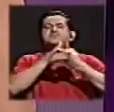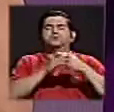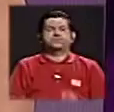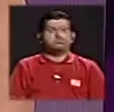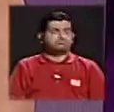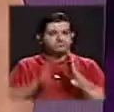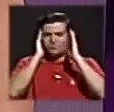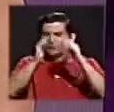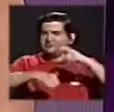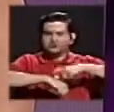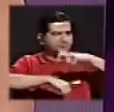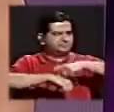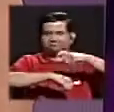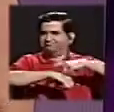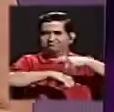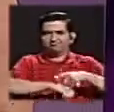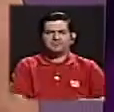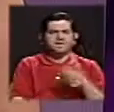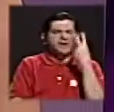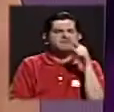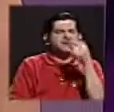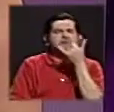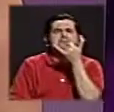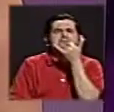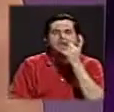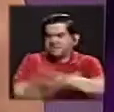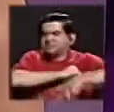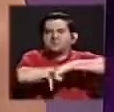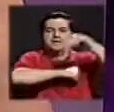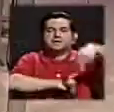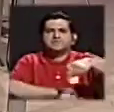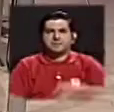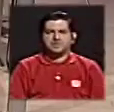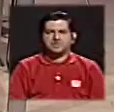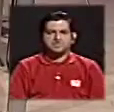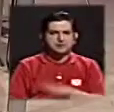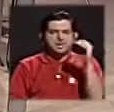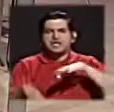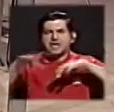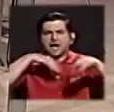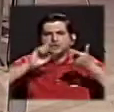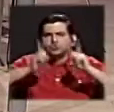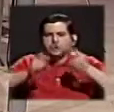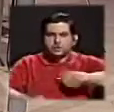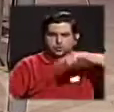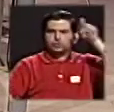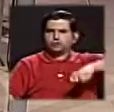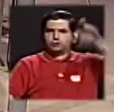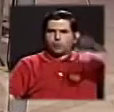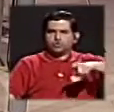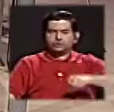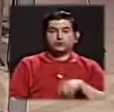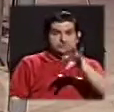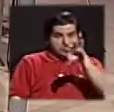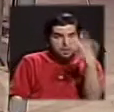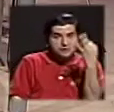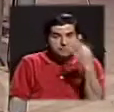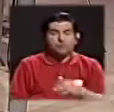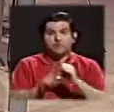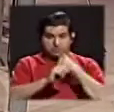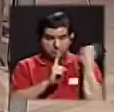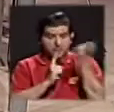le dedicamos el tiempo necesario a ver qué es lo que está pasando en nuestro país y a ver cuáles son esas acciones que necesitamos para que pues